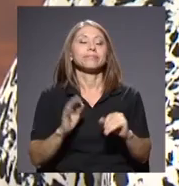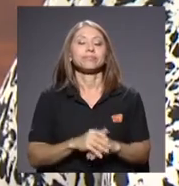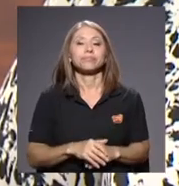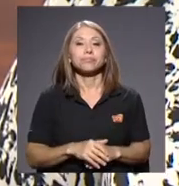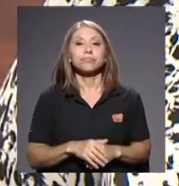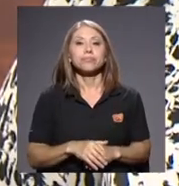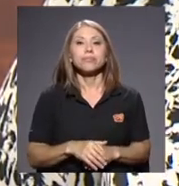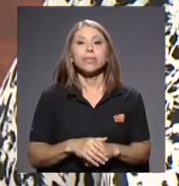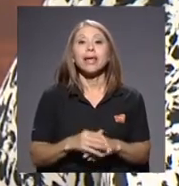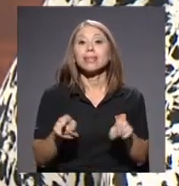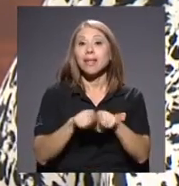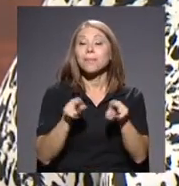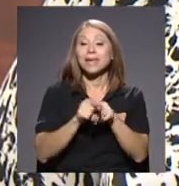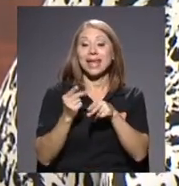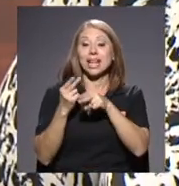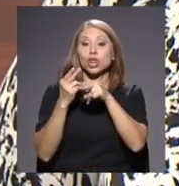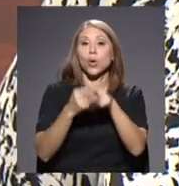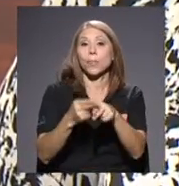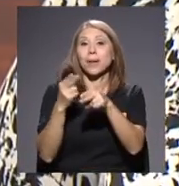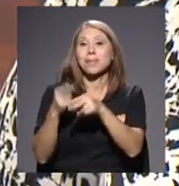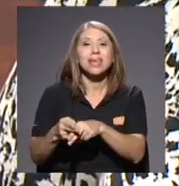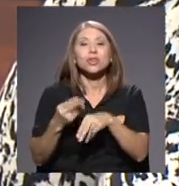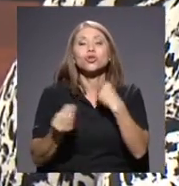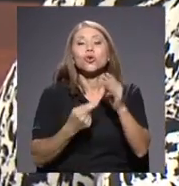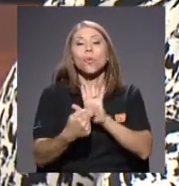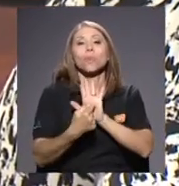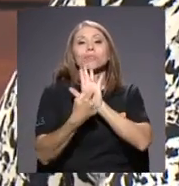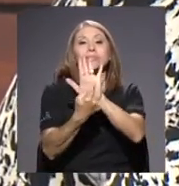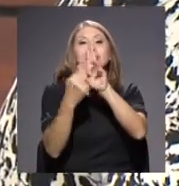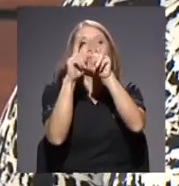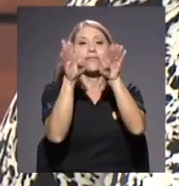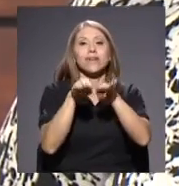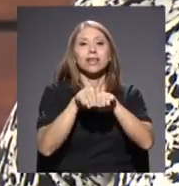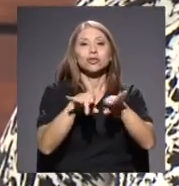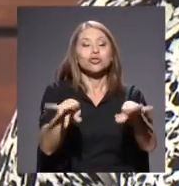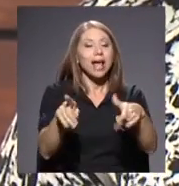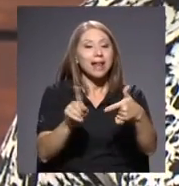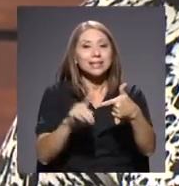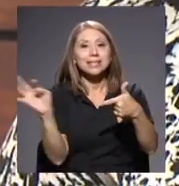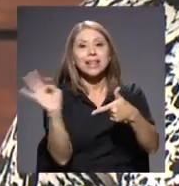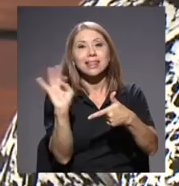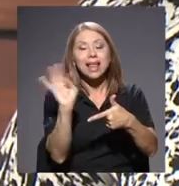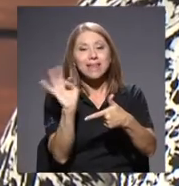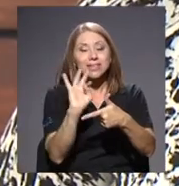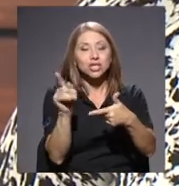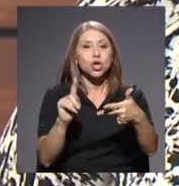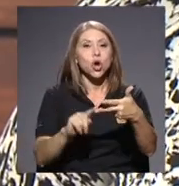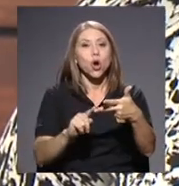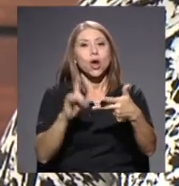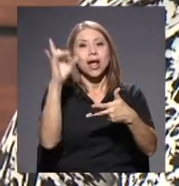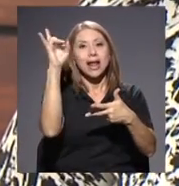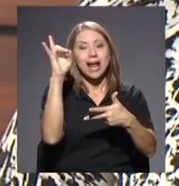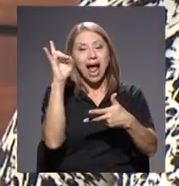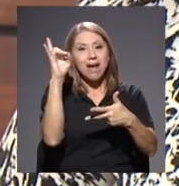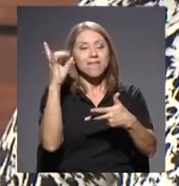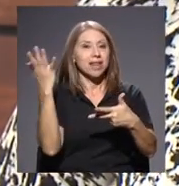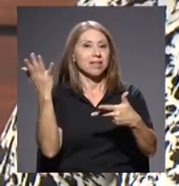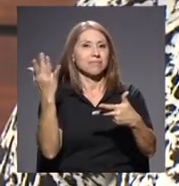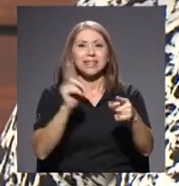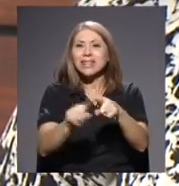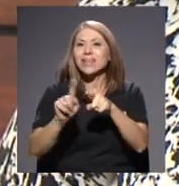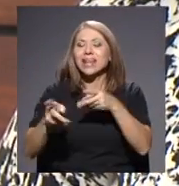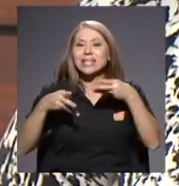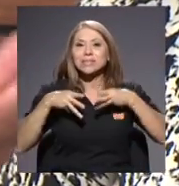El nombramiento se transmite por redes sociales, se transmite también por televisión, por cable, bueno, por los medios que se tienen en la Asamblea Legislativa hoy día. Se